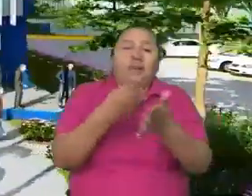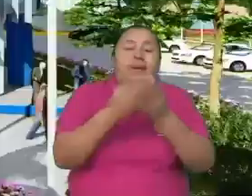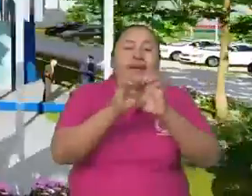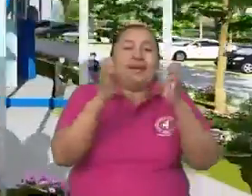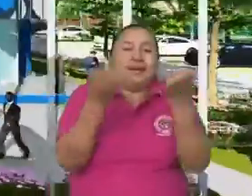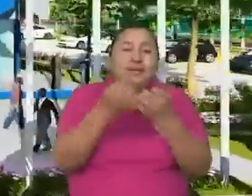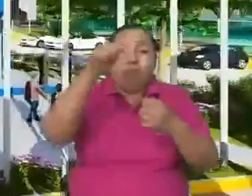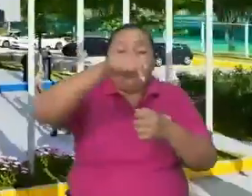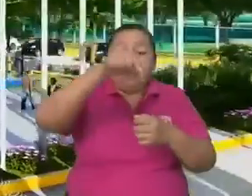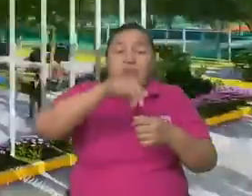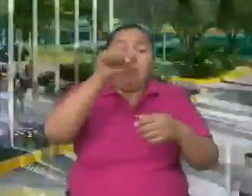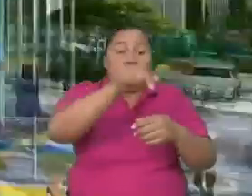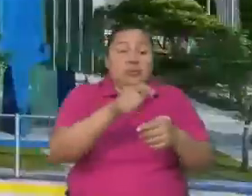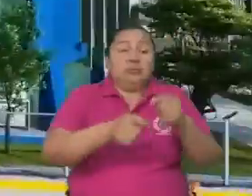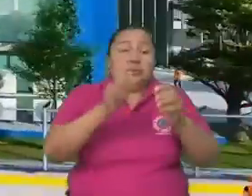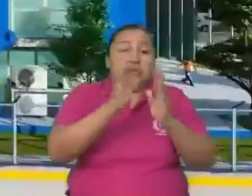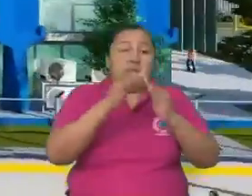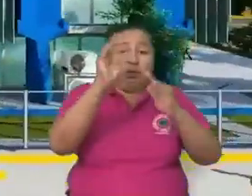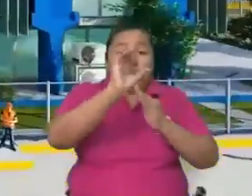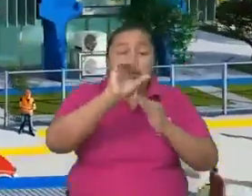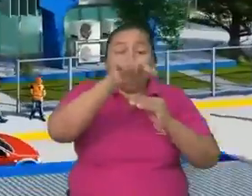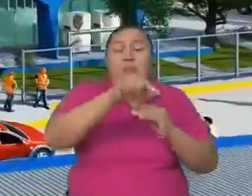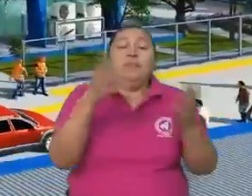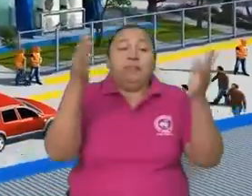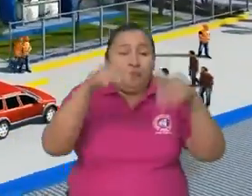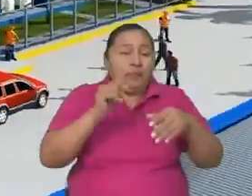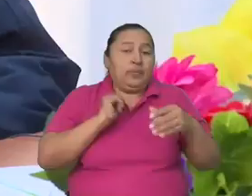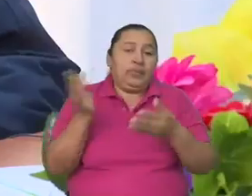confianza a las líneas navieras que vinieran, las que se habían ido.